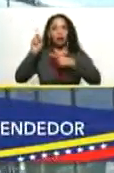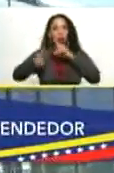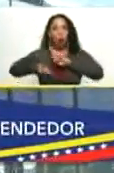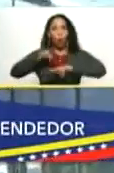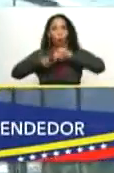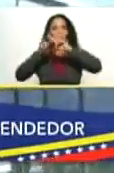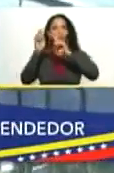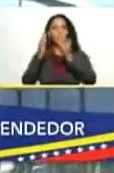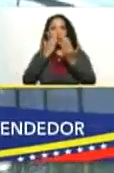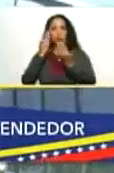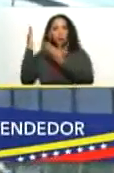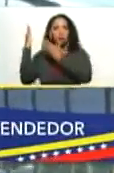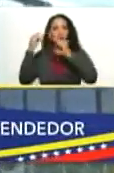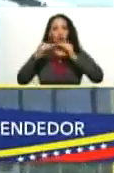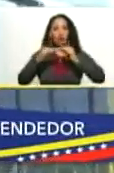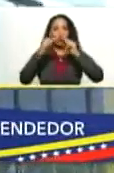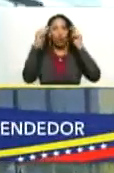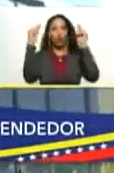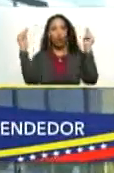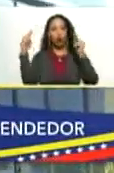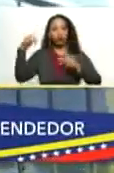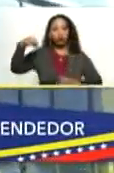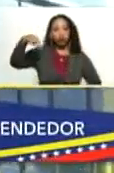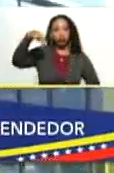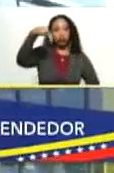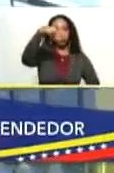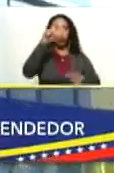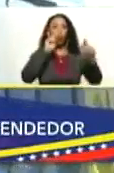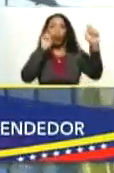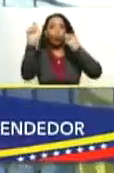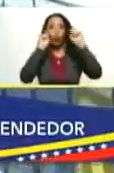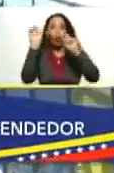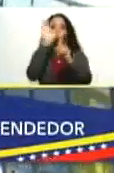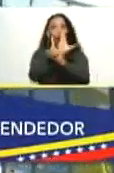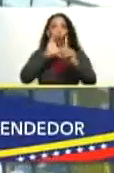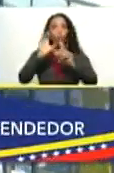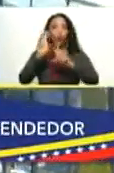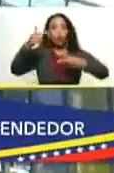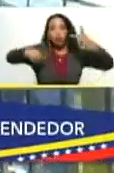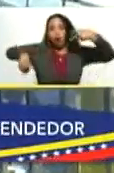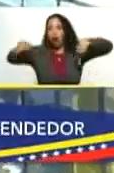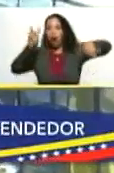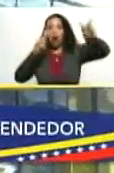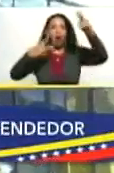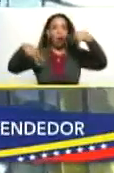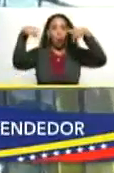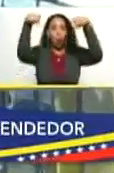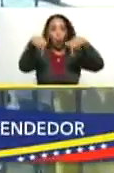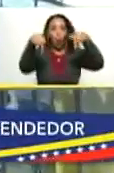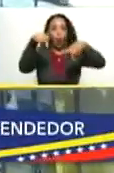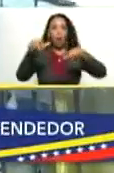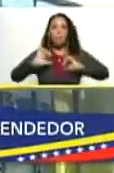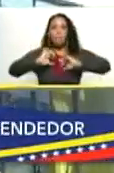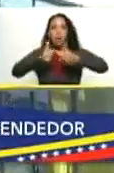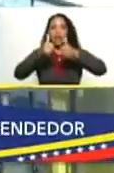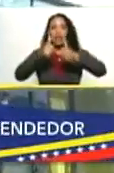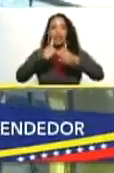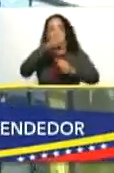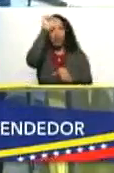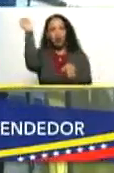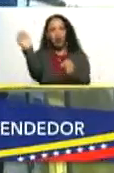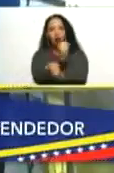este espacio histórico, turístico, cultural, que hoy arranca en sus